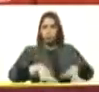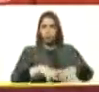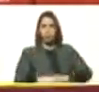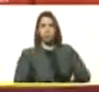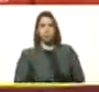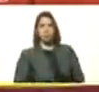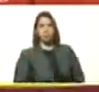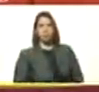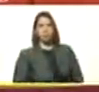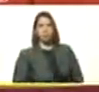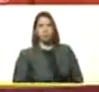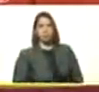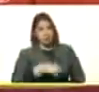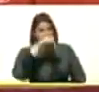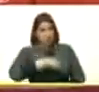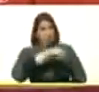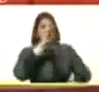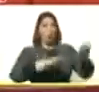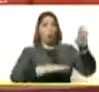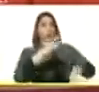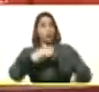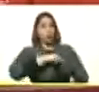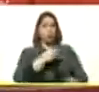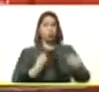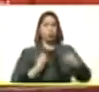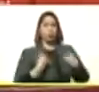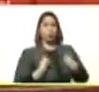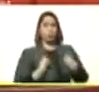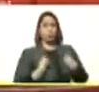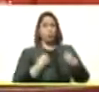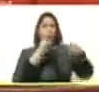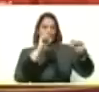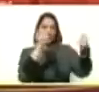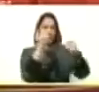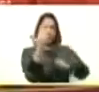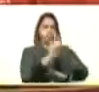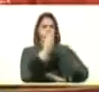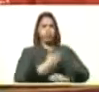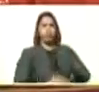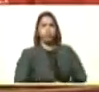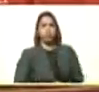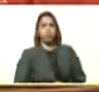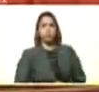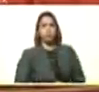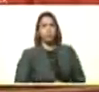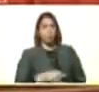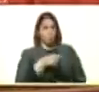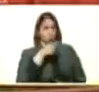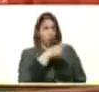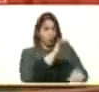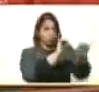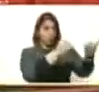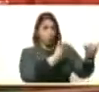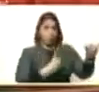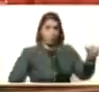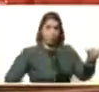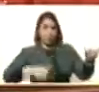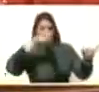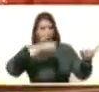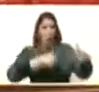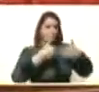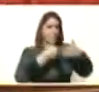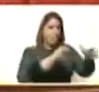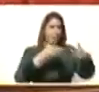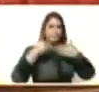y que hoy, aun cuando vivimos con bloqueo y sanciones, usted ha estado ahí con nosotros, presidente,